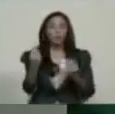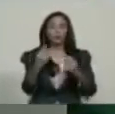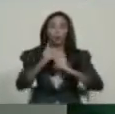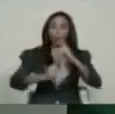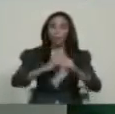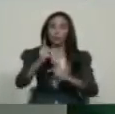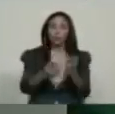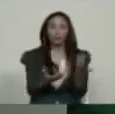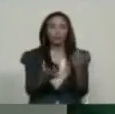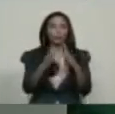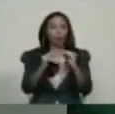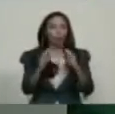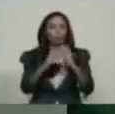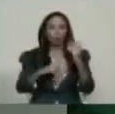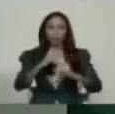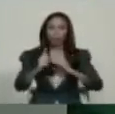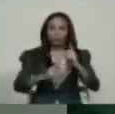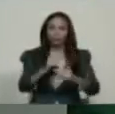tenemos que lograrlo.